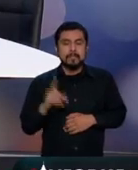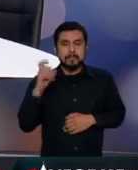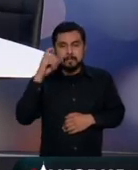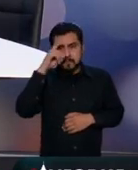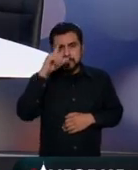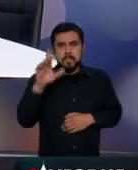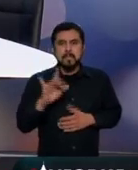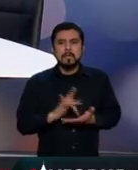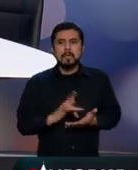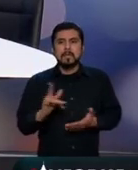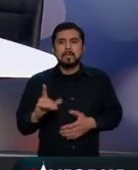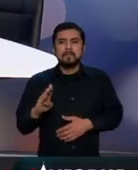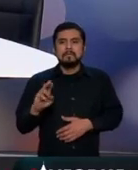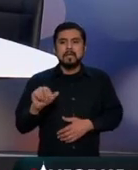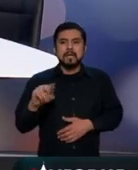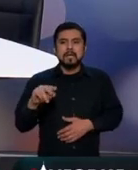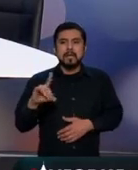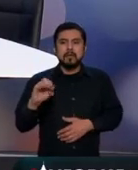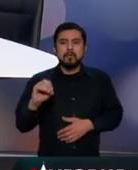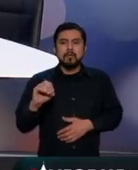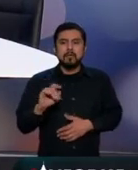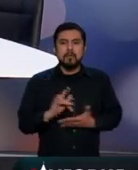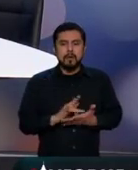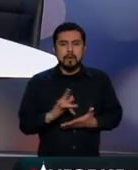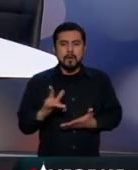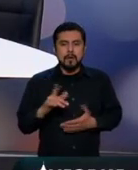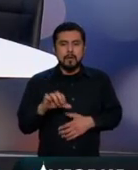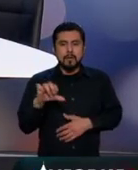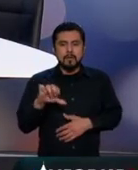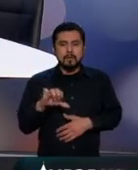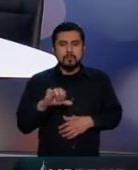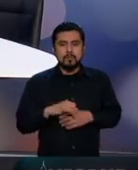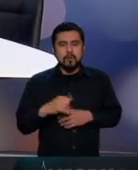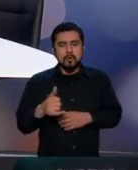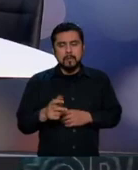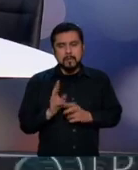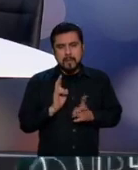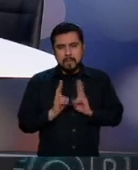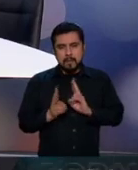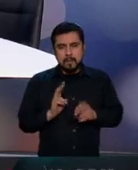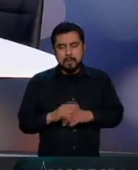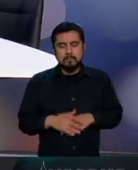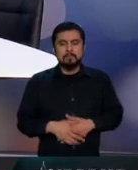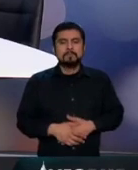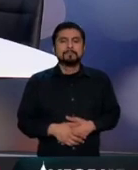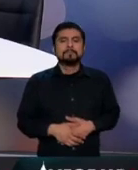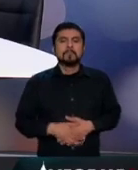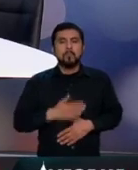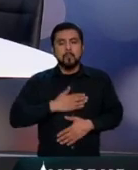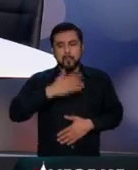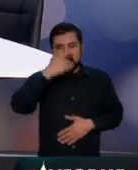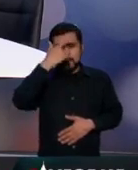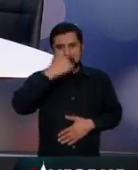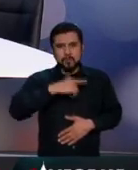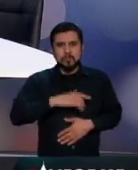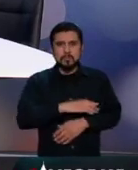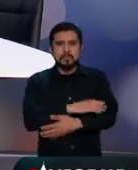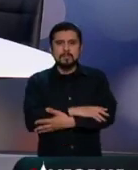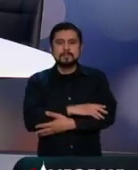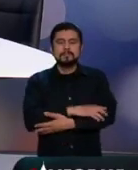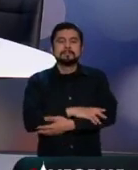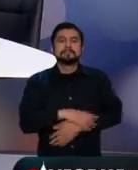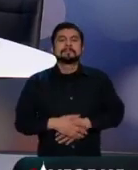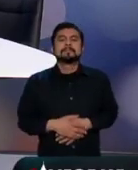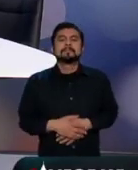te agradecemos mucho la comunicación, gracias por conversar con nosotros esta noche. Al contrario, muy buenas noches, un abrazo.